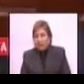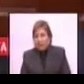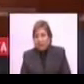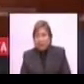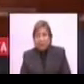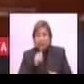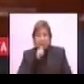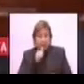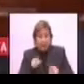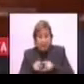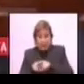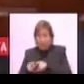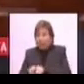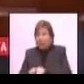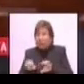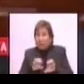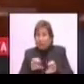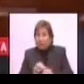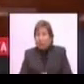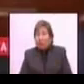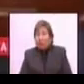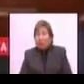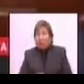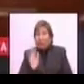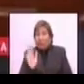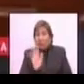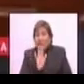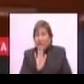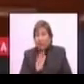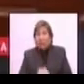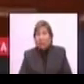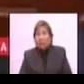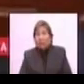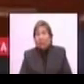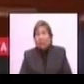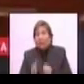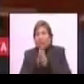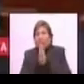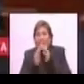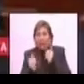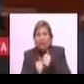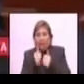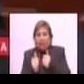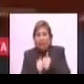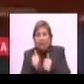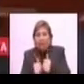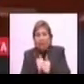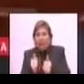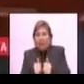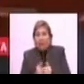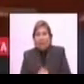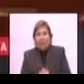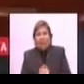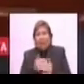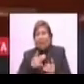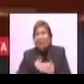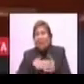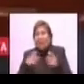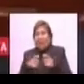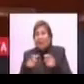Y así sucesivamente, presidente. O sea, sus renuncias las convierten en que me están persiguiendo. El Congreso no me